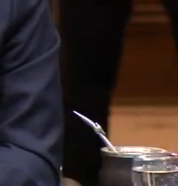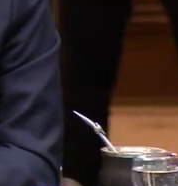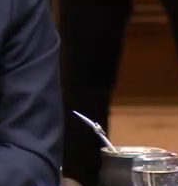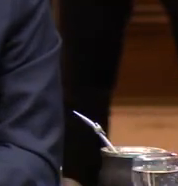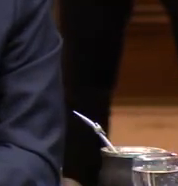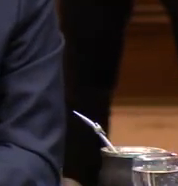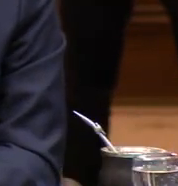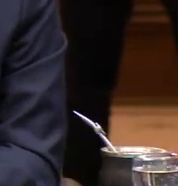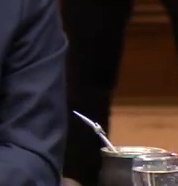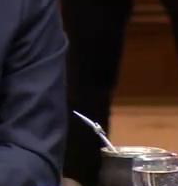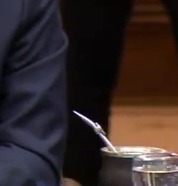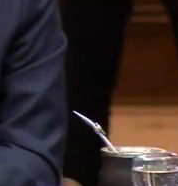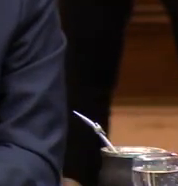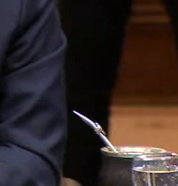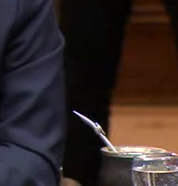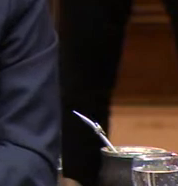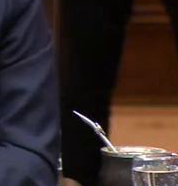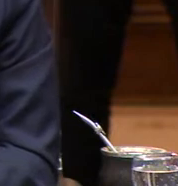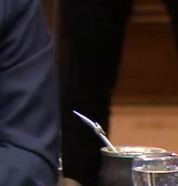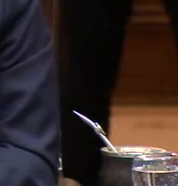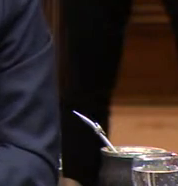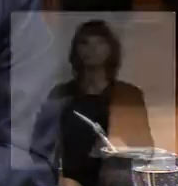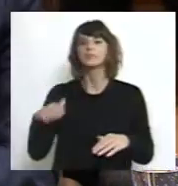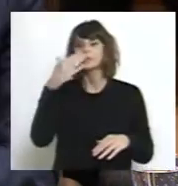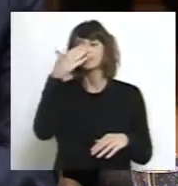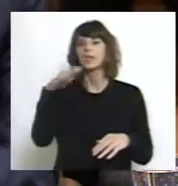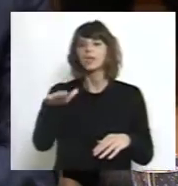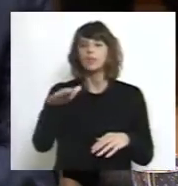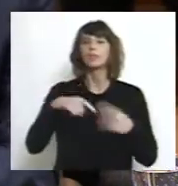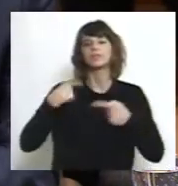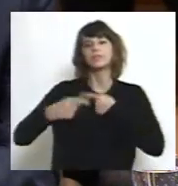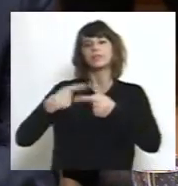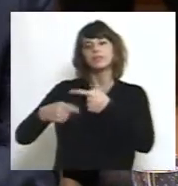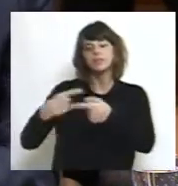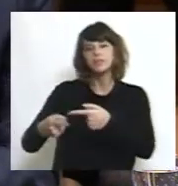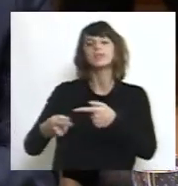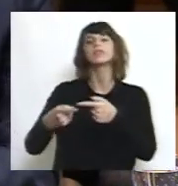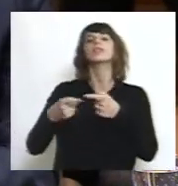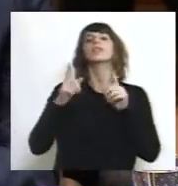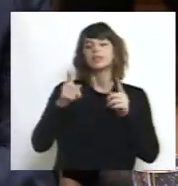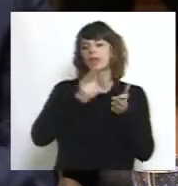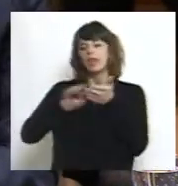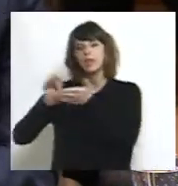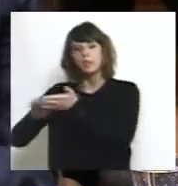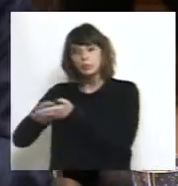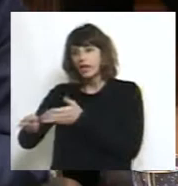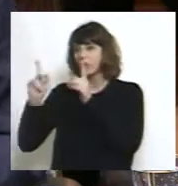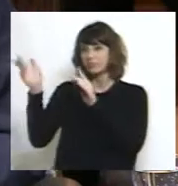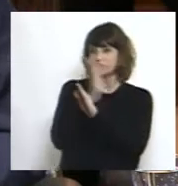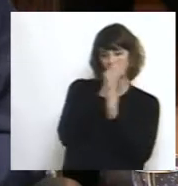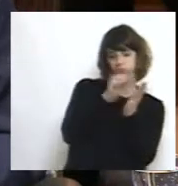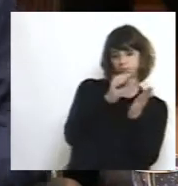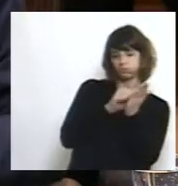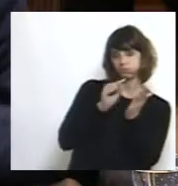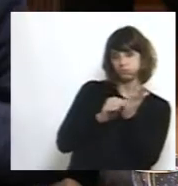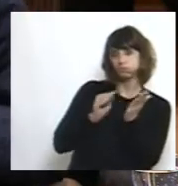estén en el orden de la mención, después seguirá con el orden de diputados anotados. Vuelvo a